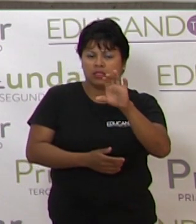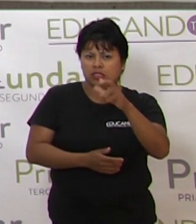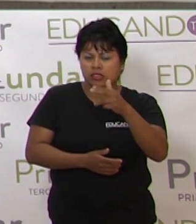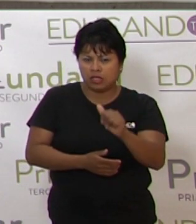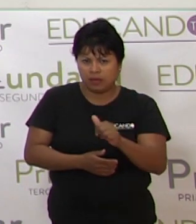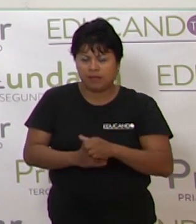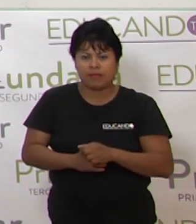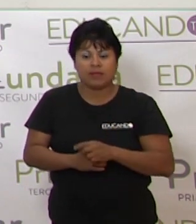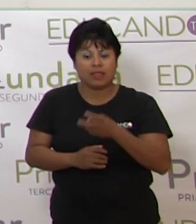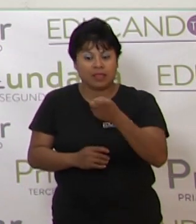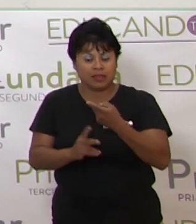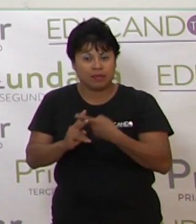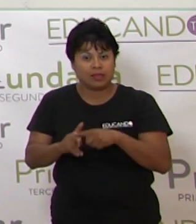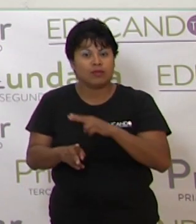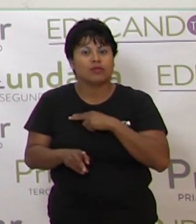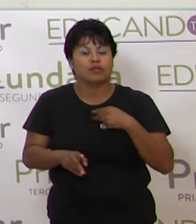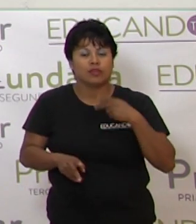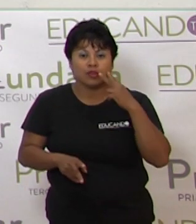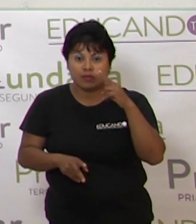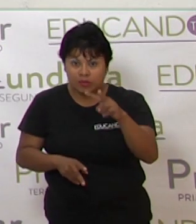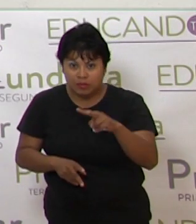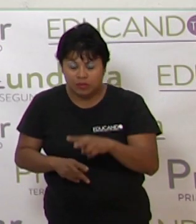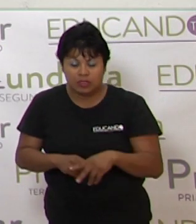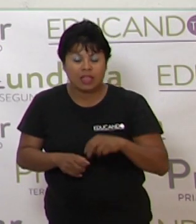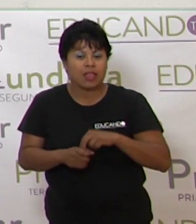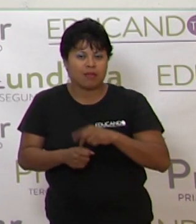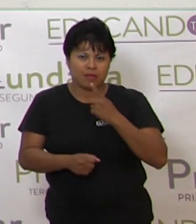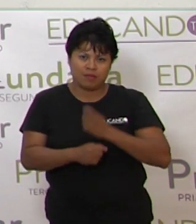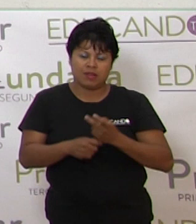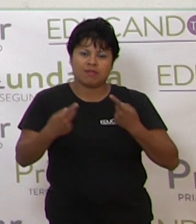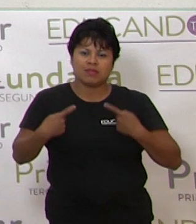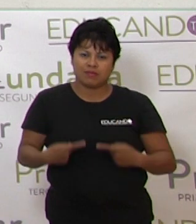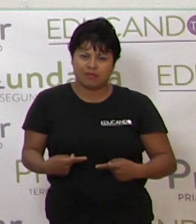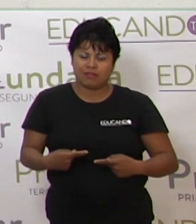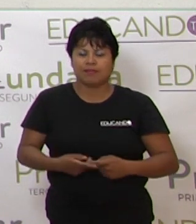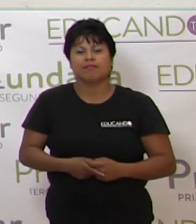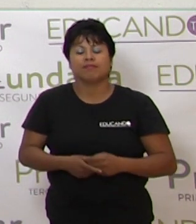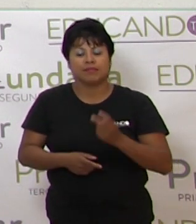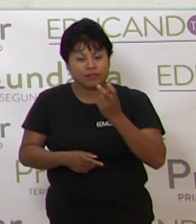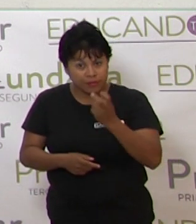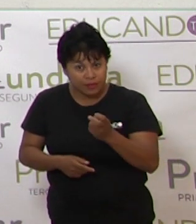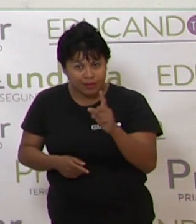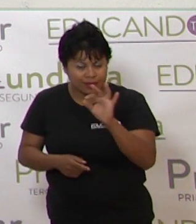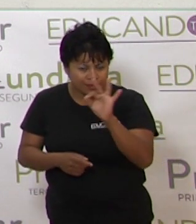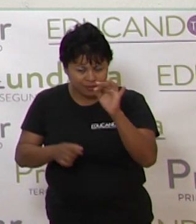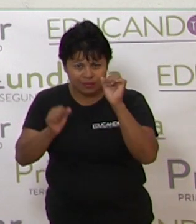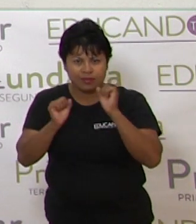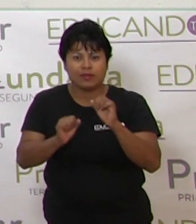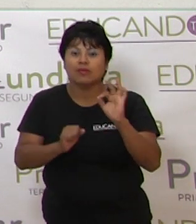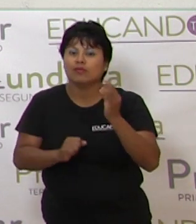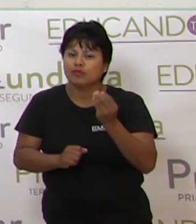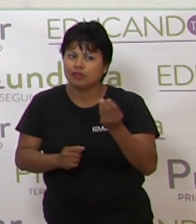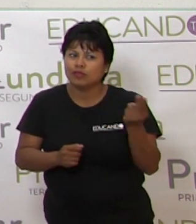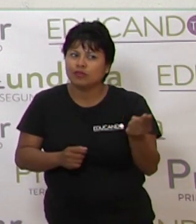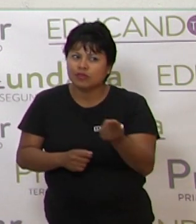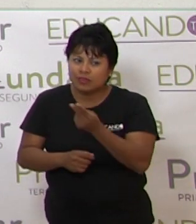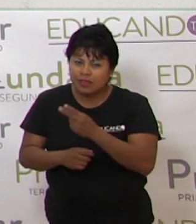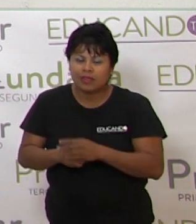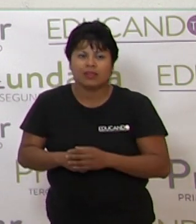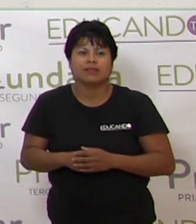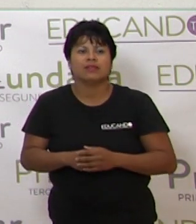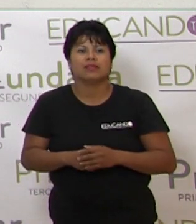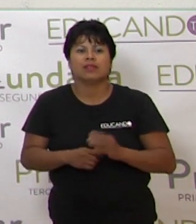A partir de ahí nos damos cuenta que está en primera persona. Y estoy seguro que muchos de ustedes